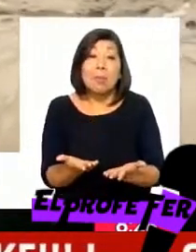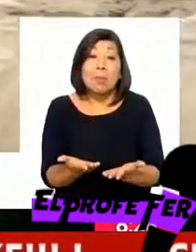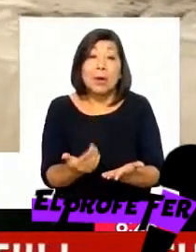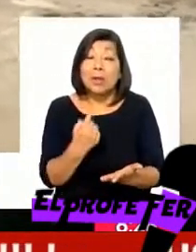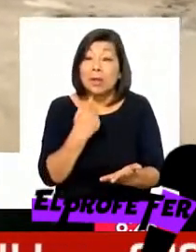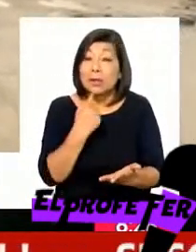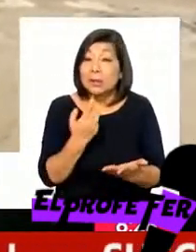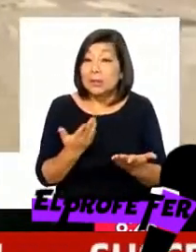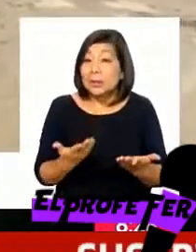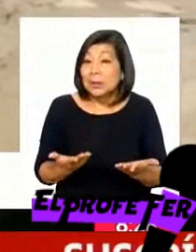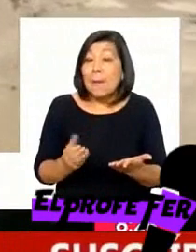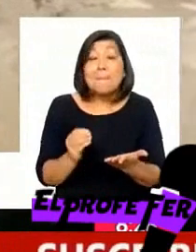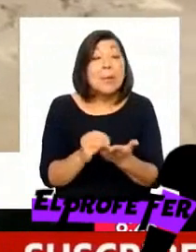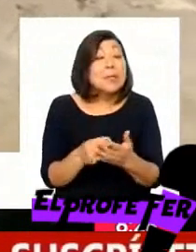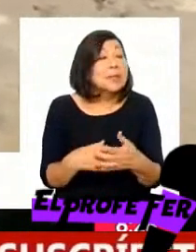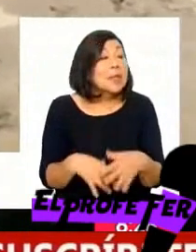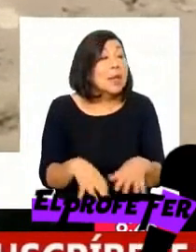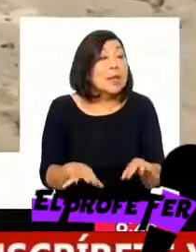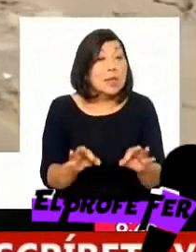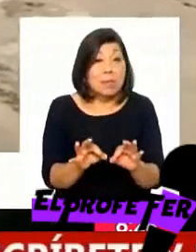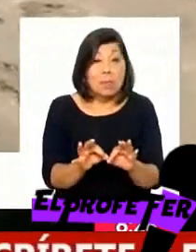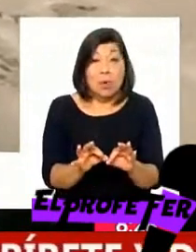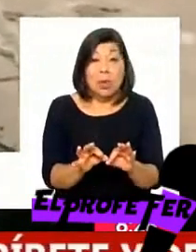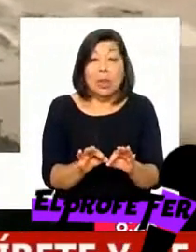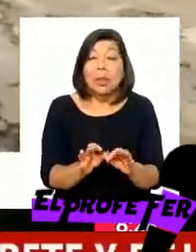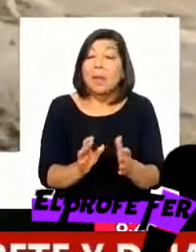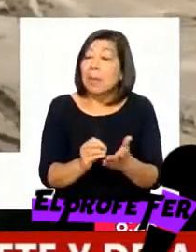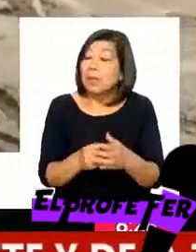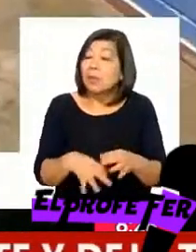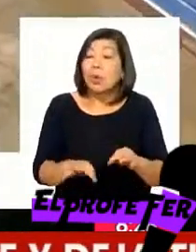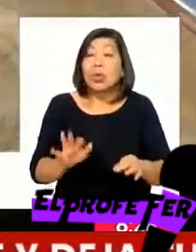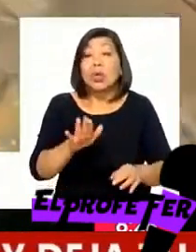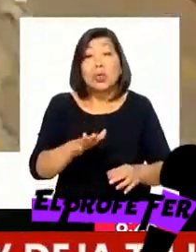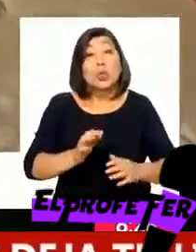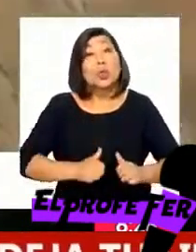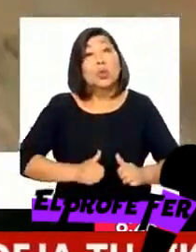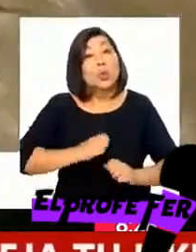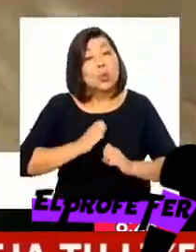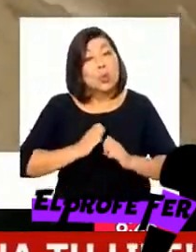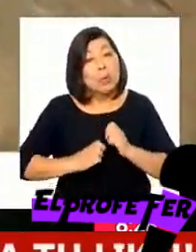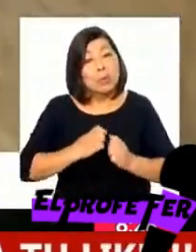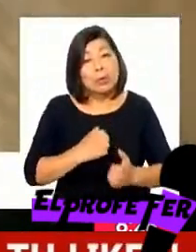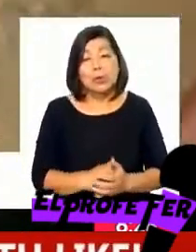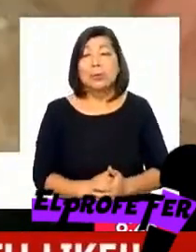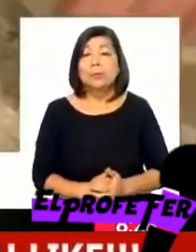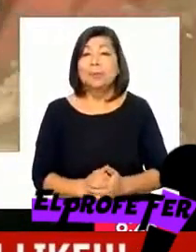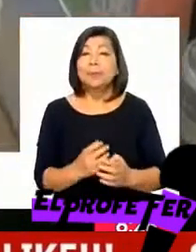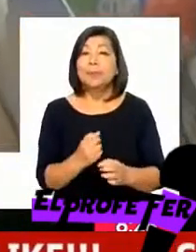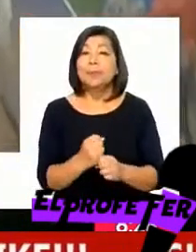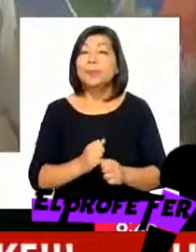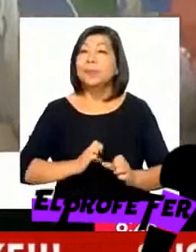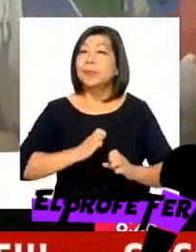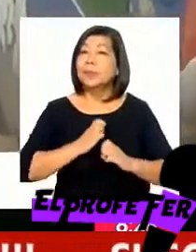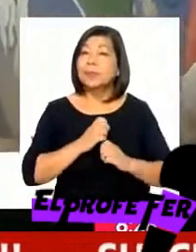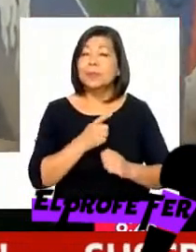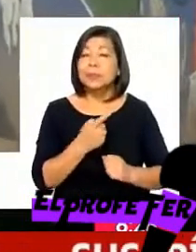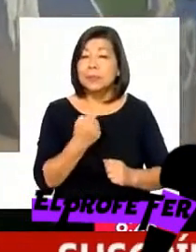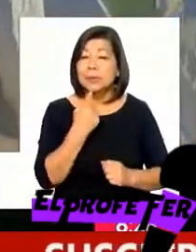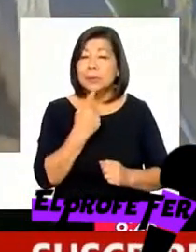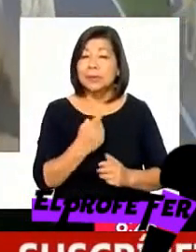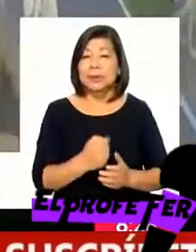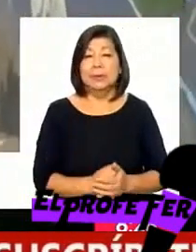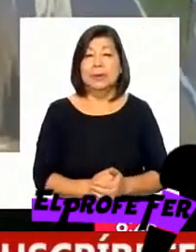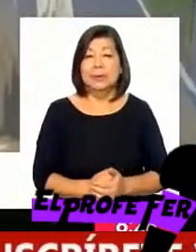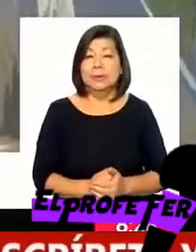destaco, es prioridad el soporte emocional. Precisamente sobre este soporte emocional que usted ha